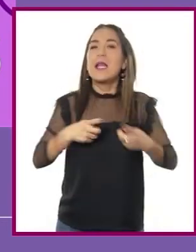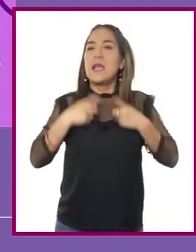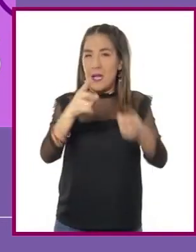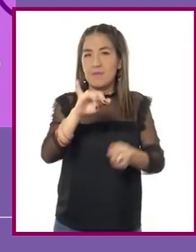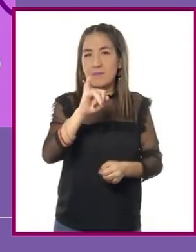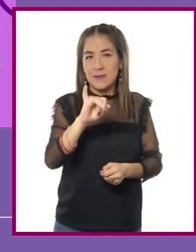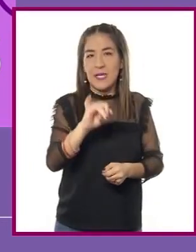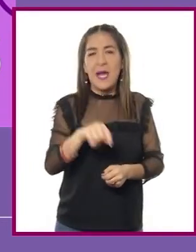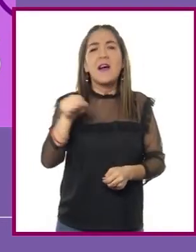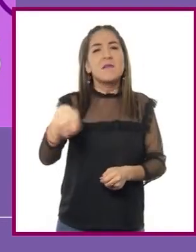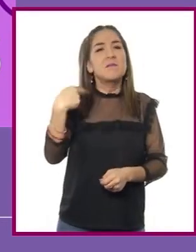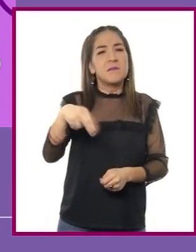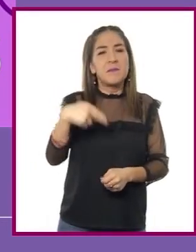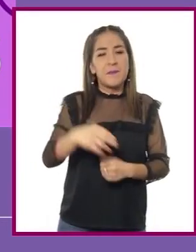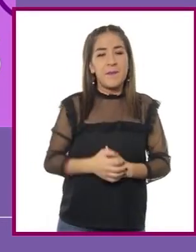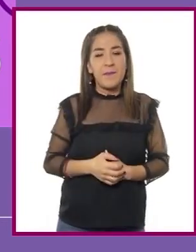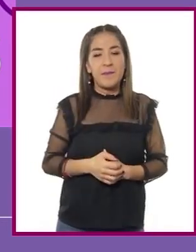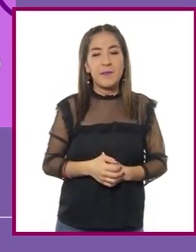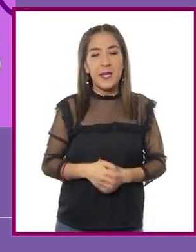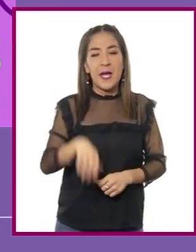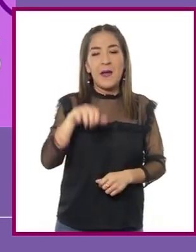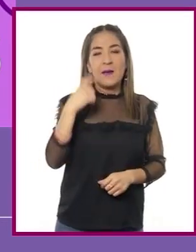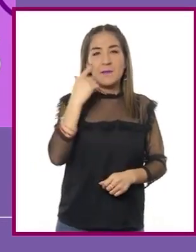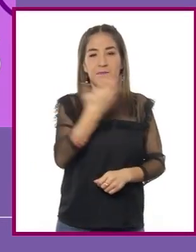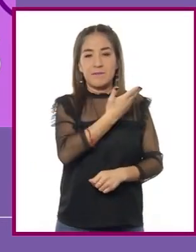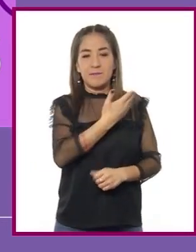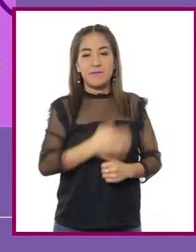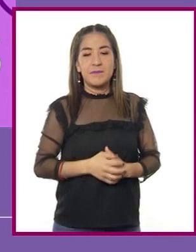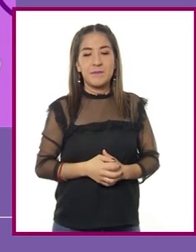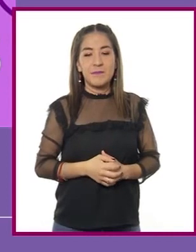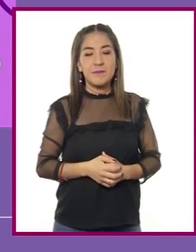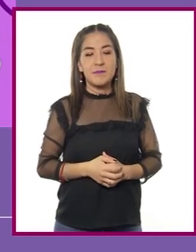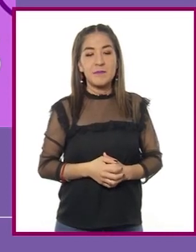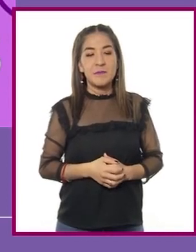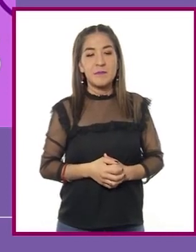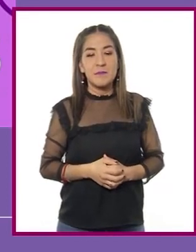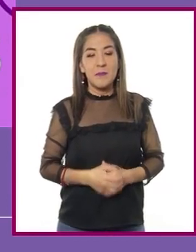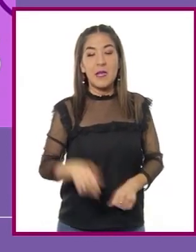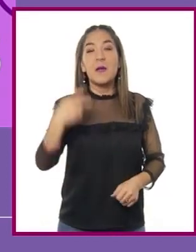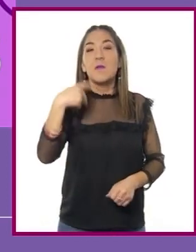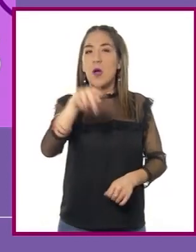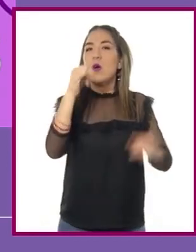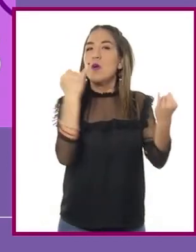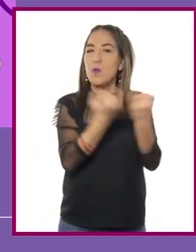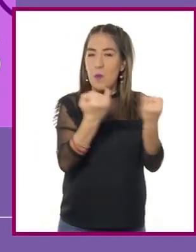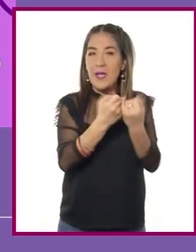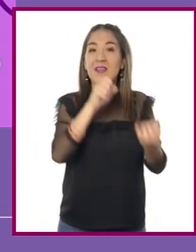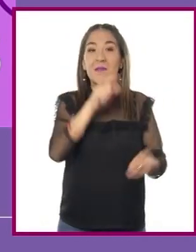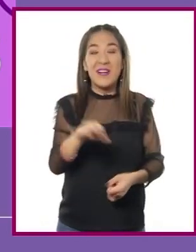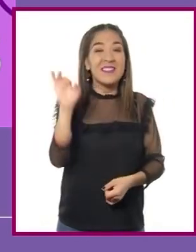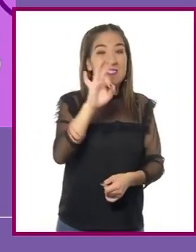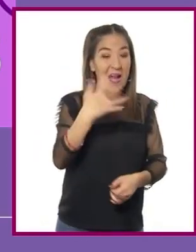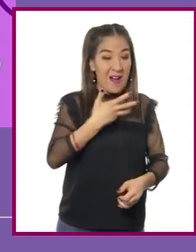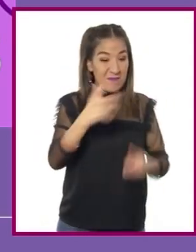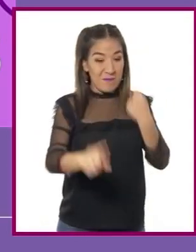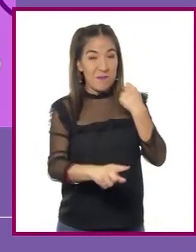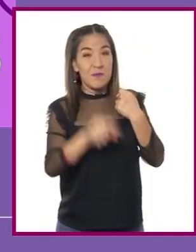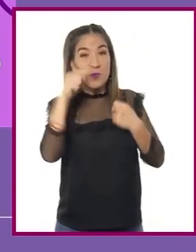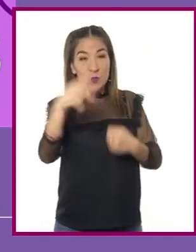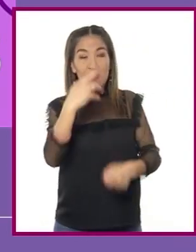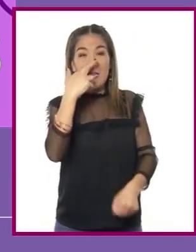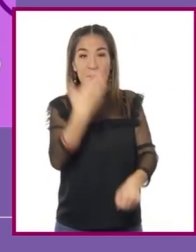se le llama atribuciones, poderes o facultades. Pero así como poseen ciertas facultades,